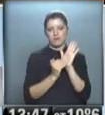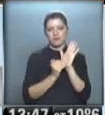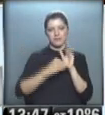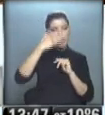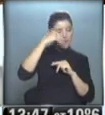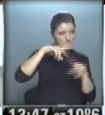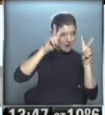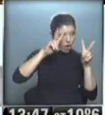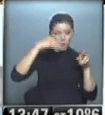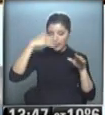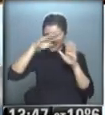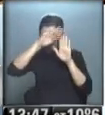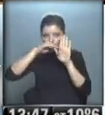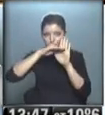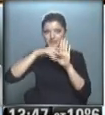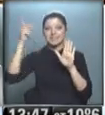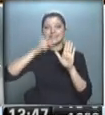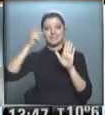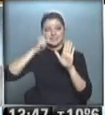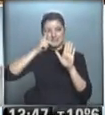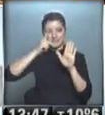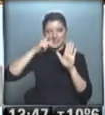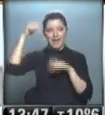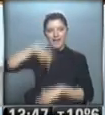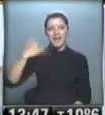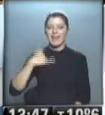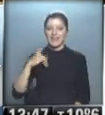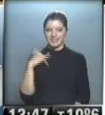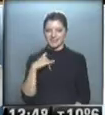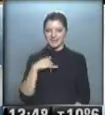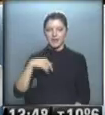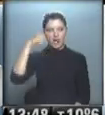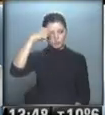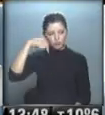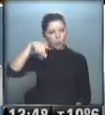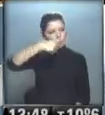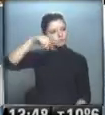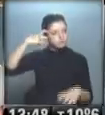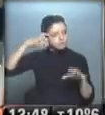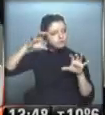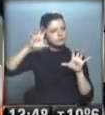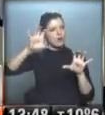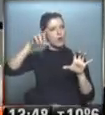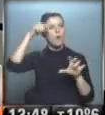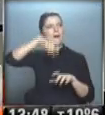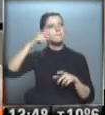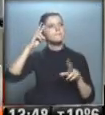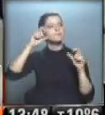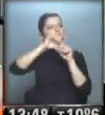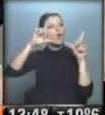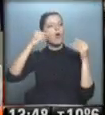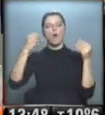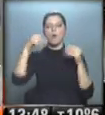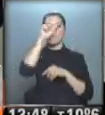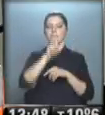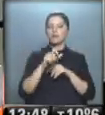perón que tuvo la República Argentina y va a ser recordado por un gran hacedor de políticas